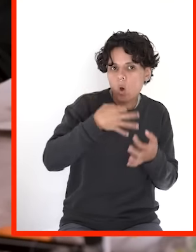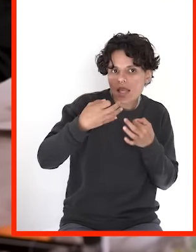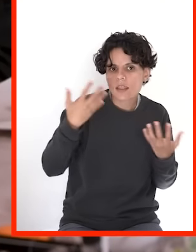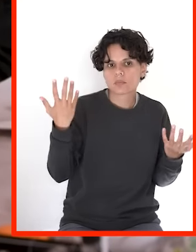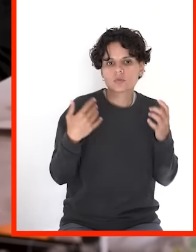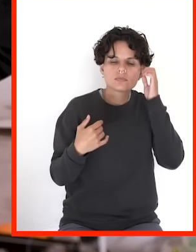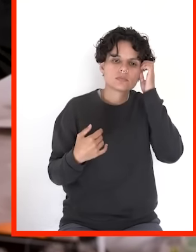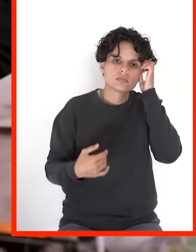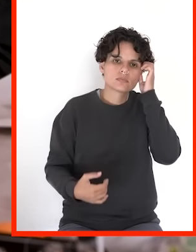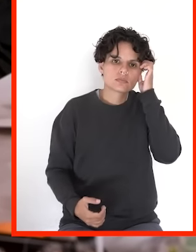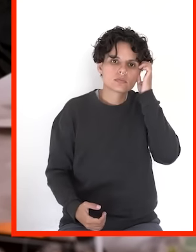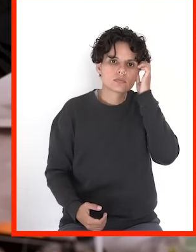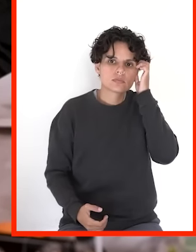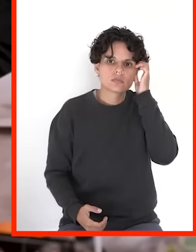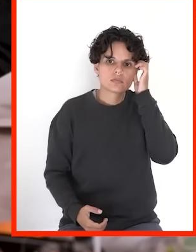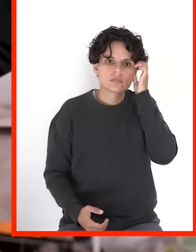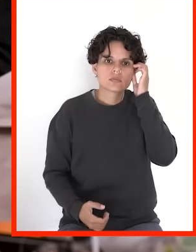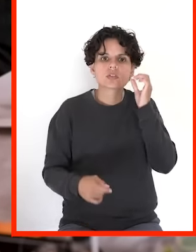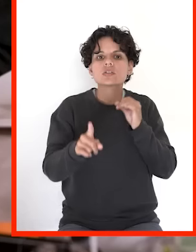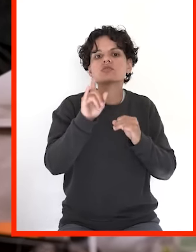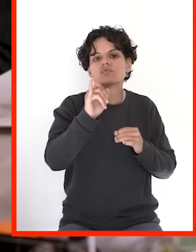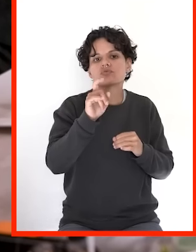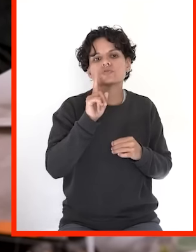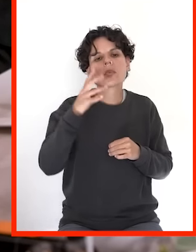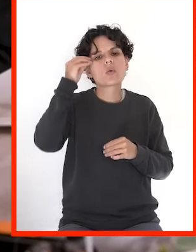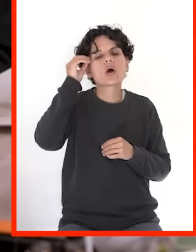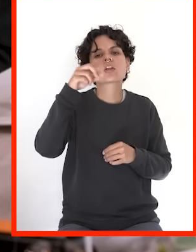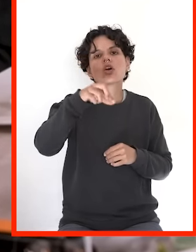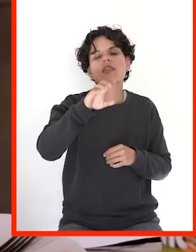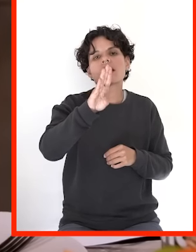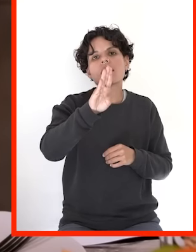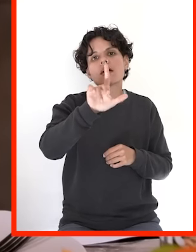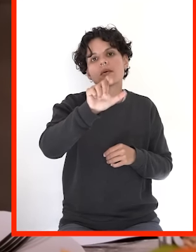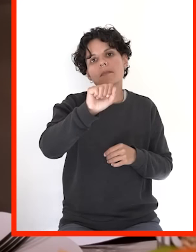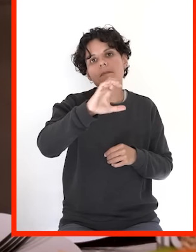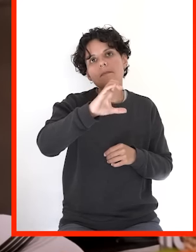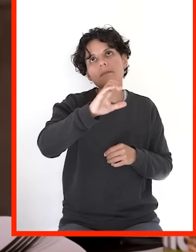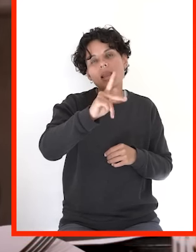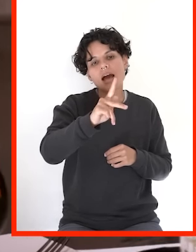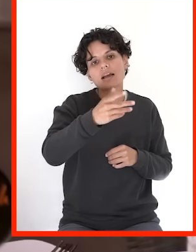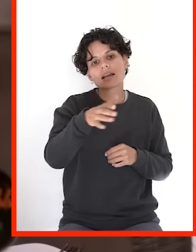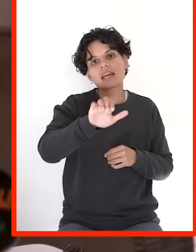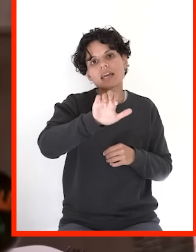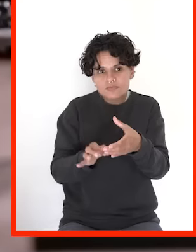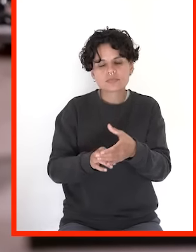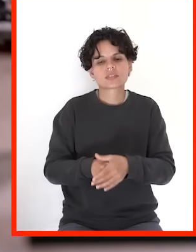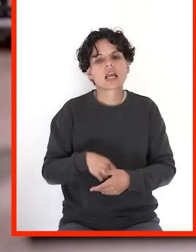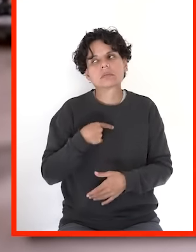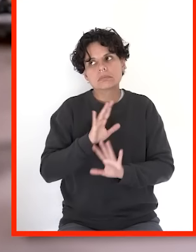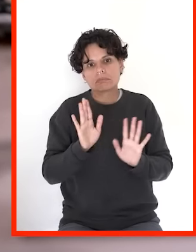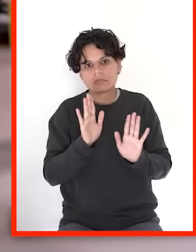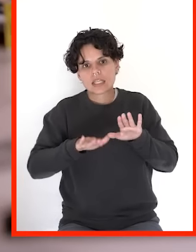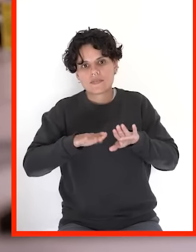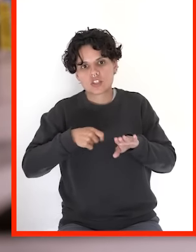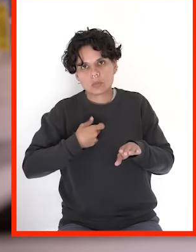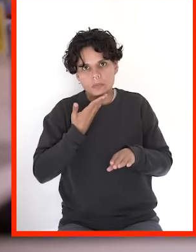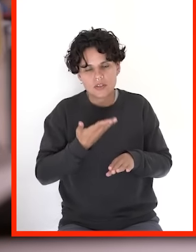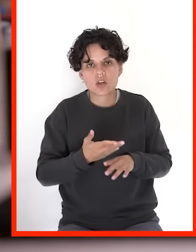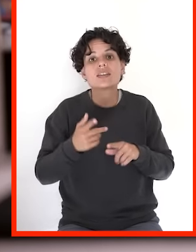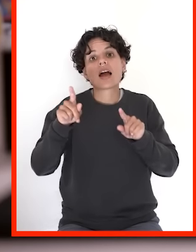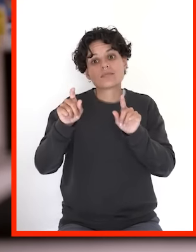cuéntenos una. A ver. Black Eyed Peas. Yo me acuerdo de Black Eyed Peas. Cuando vino Black Eyed Peas. Hoy se ven simpáticos los buenos. Cuando vino Black Eyed Peas, teloneamos